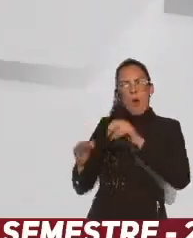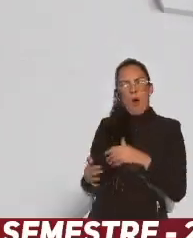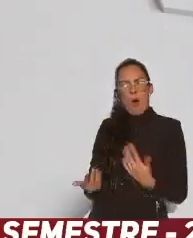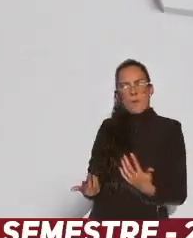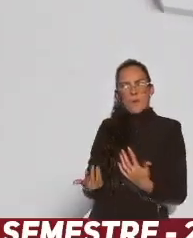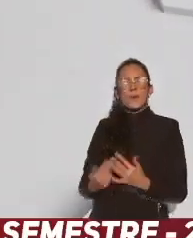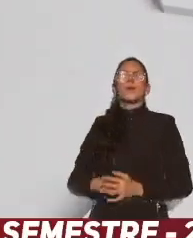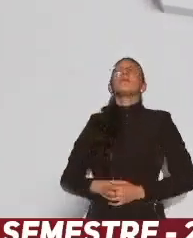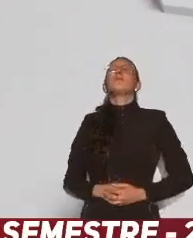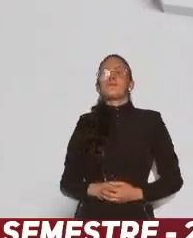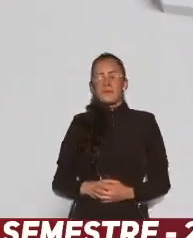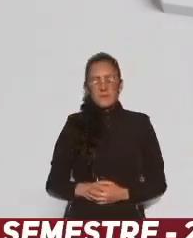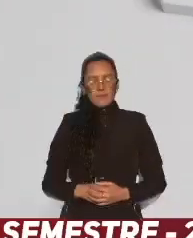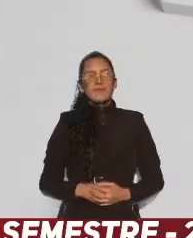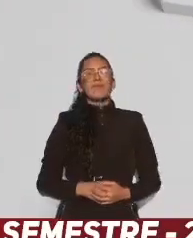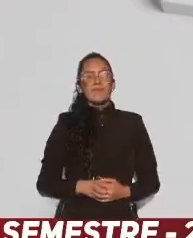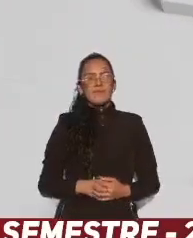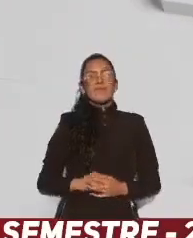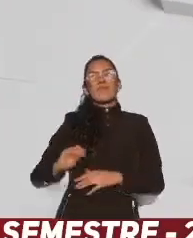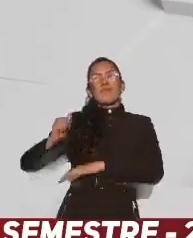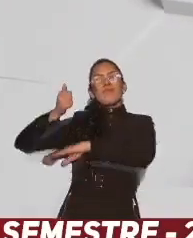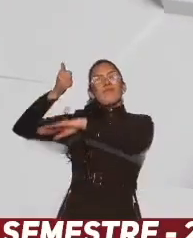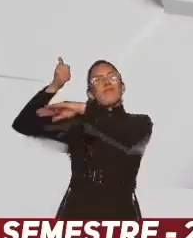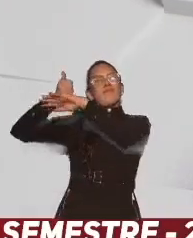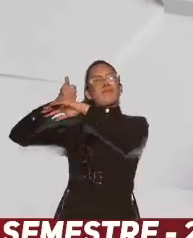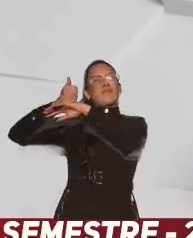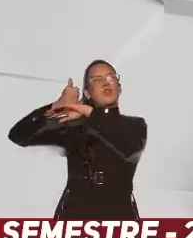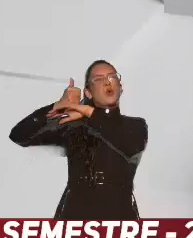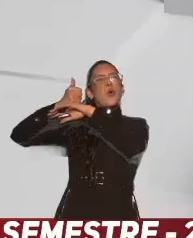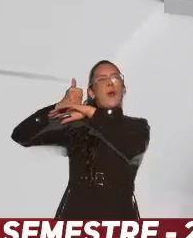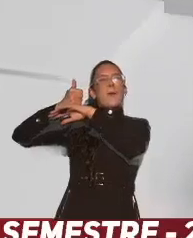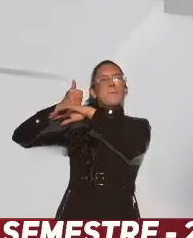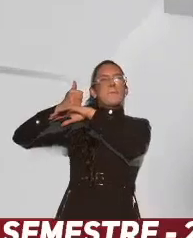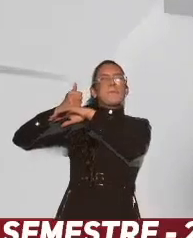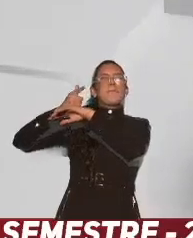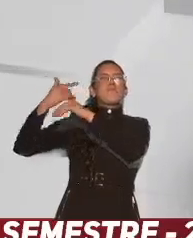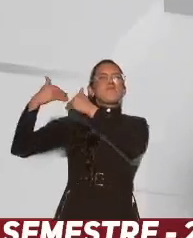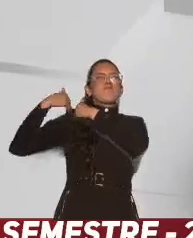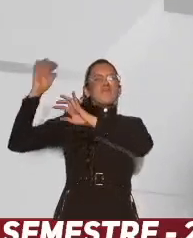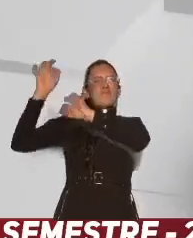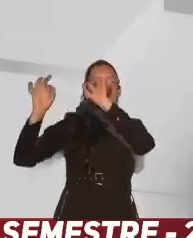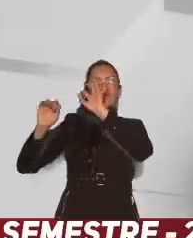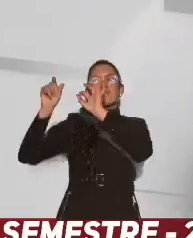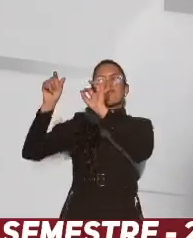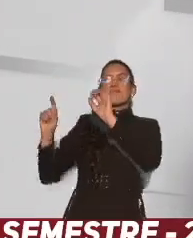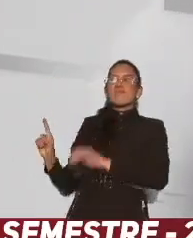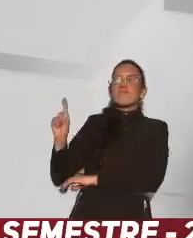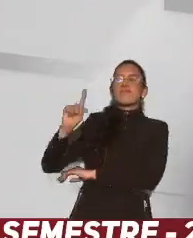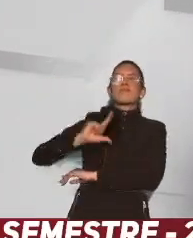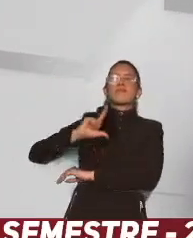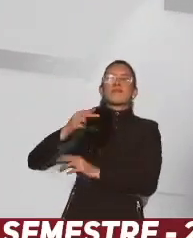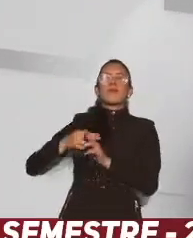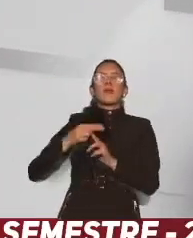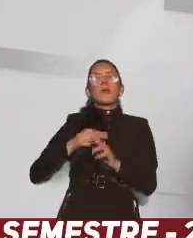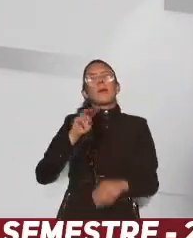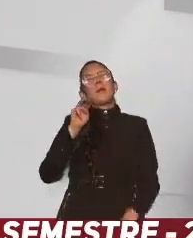Bueno, la Jefatura de Estado Mayor de Operaciones, liderada por mi general Frei Marlon Coy